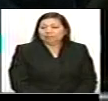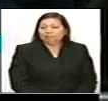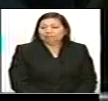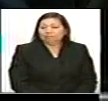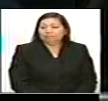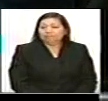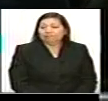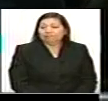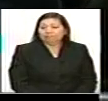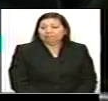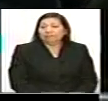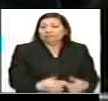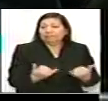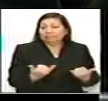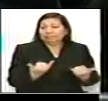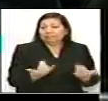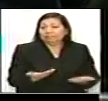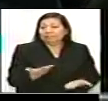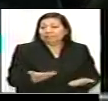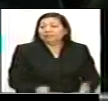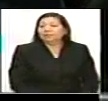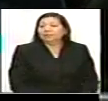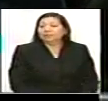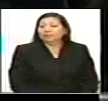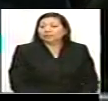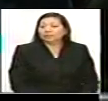eso es en realidad